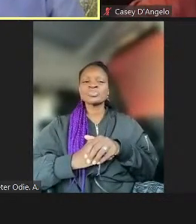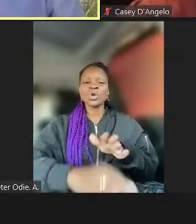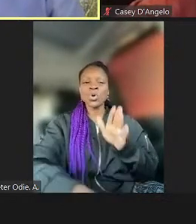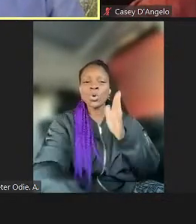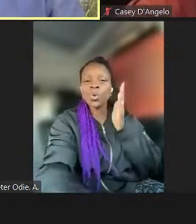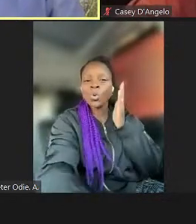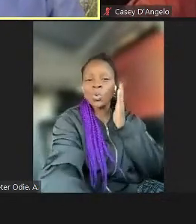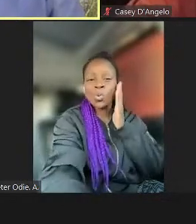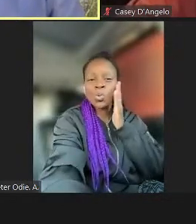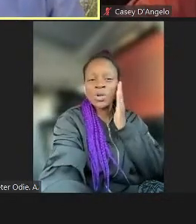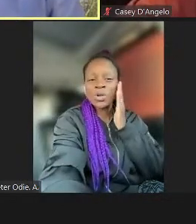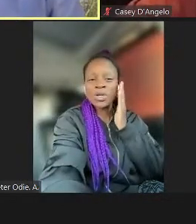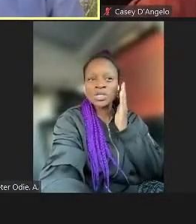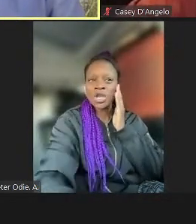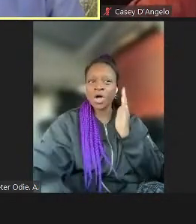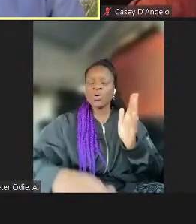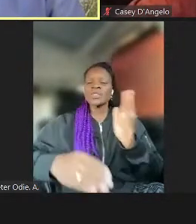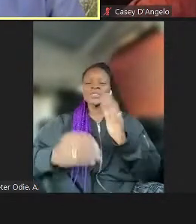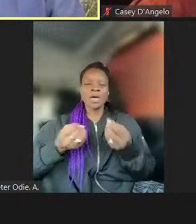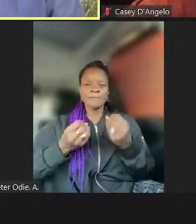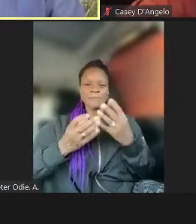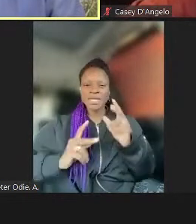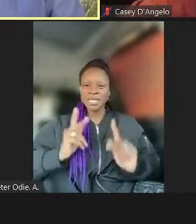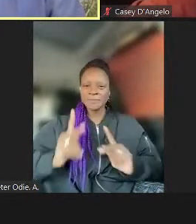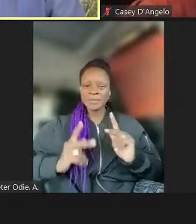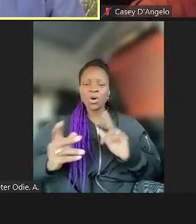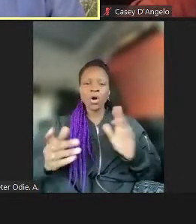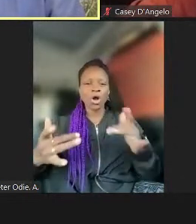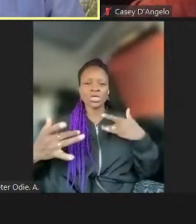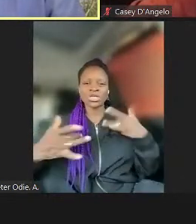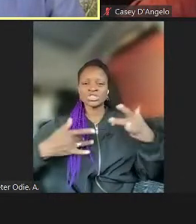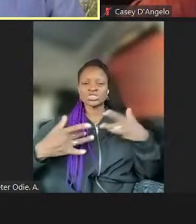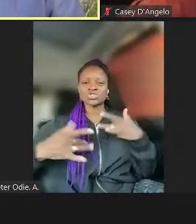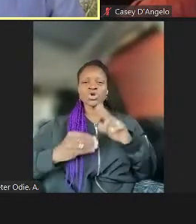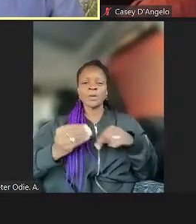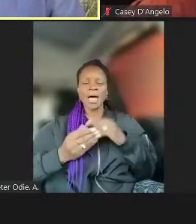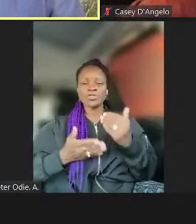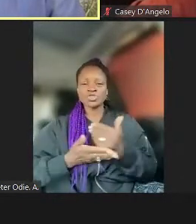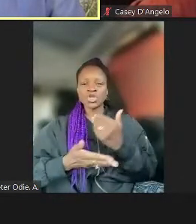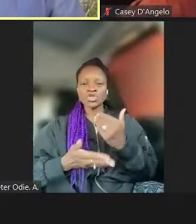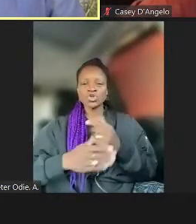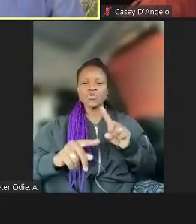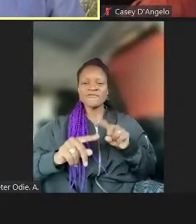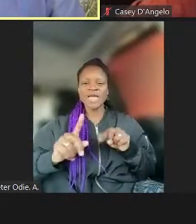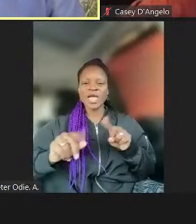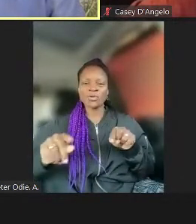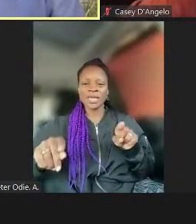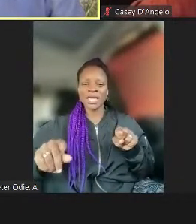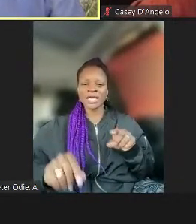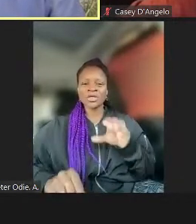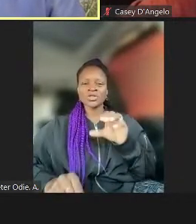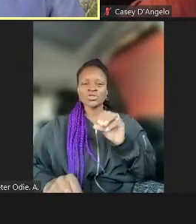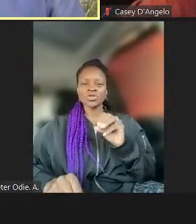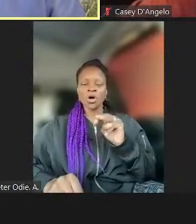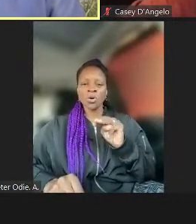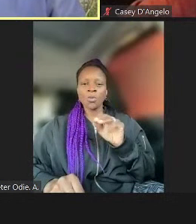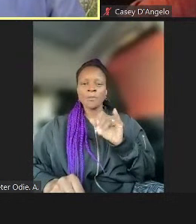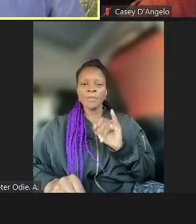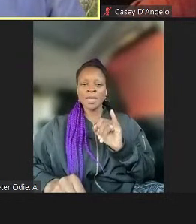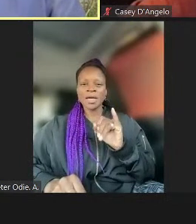estamos reconocimiento que estamos... Ahorita está la gente en la preocupación acerca del variante nuevo que se ha descubierto, que es el